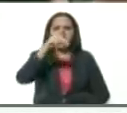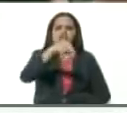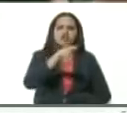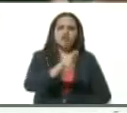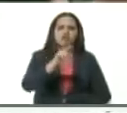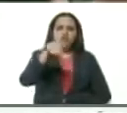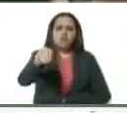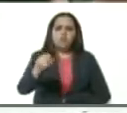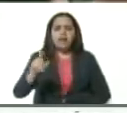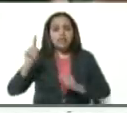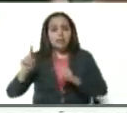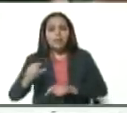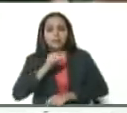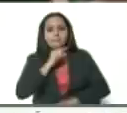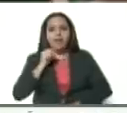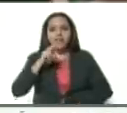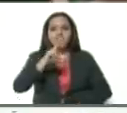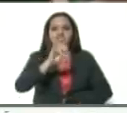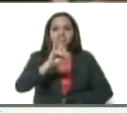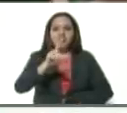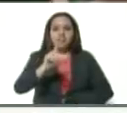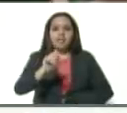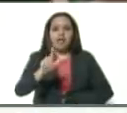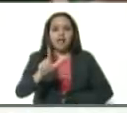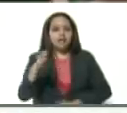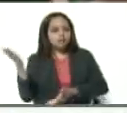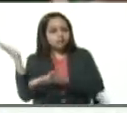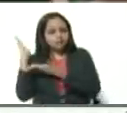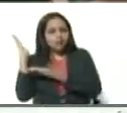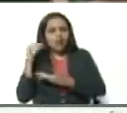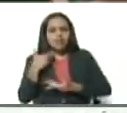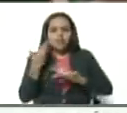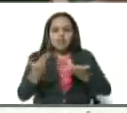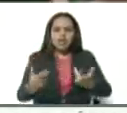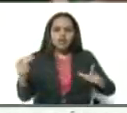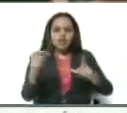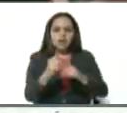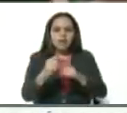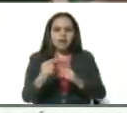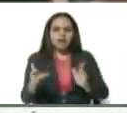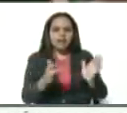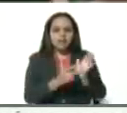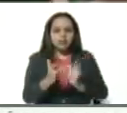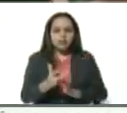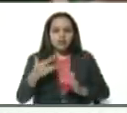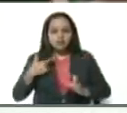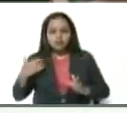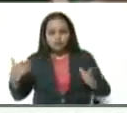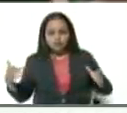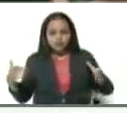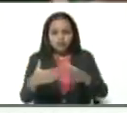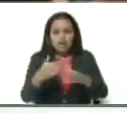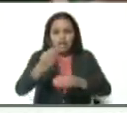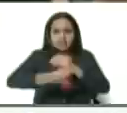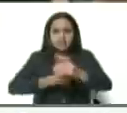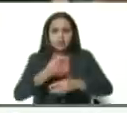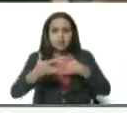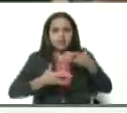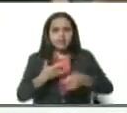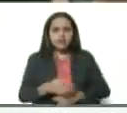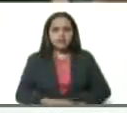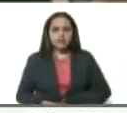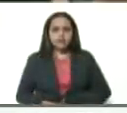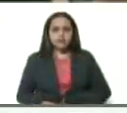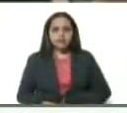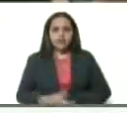Atencio, dándole la palabra de Cristo al pueblo del Chorrillo. Ahí llegué, hicimos un acto en la estatua,